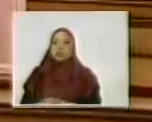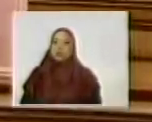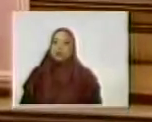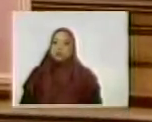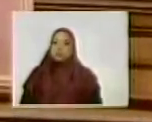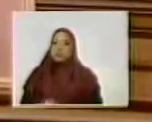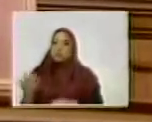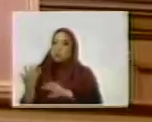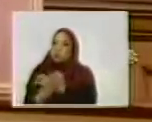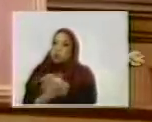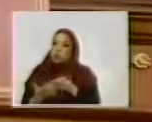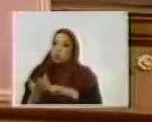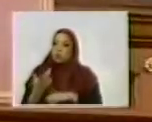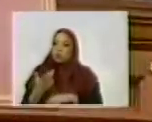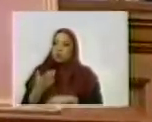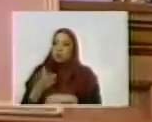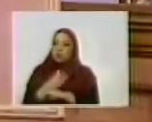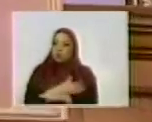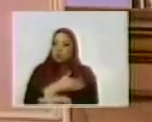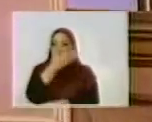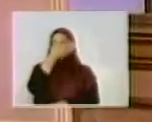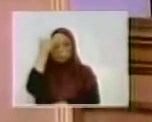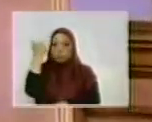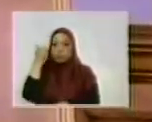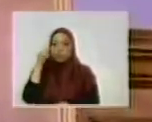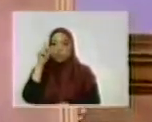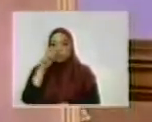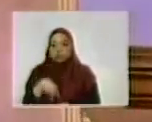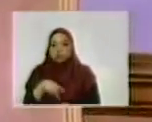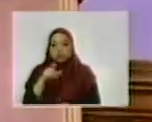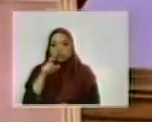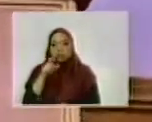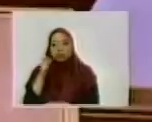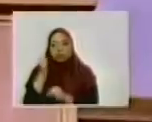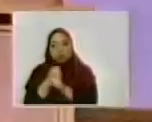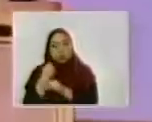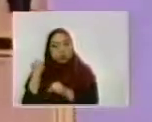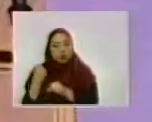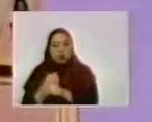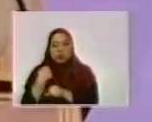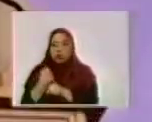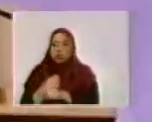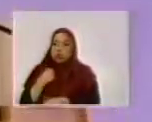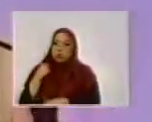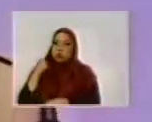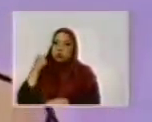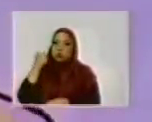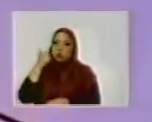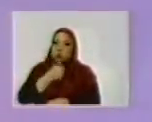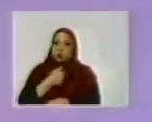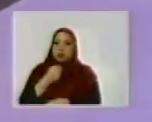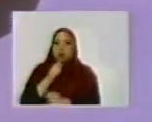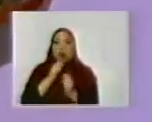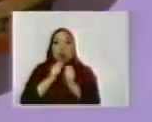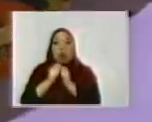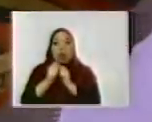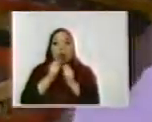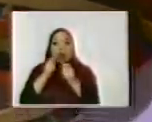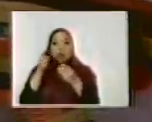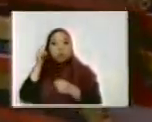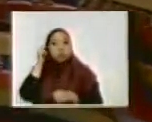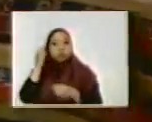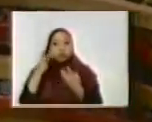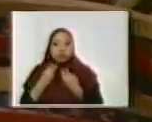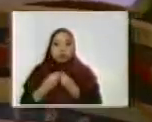Ese libro, antes que se me olvide, también él lo estuvo trabajando durante muchos años con una periodista, pero ya